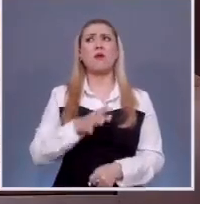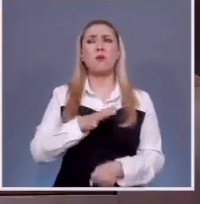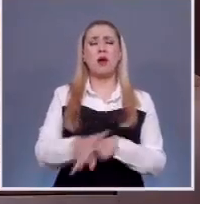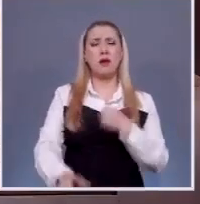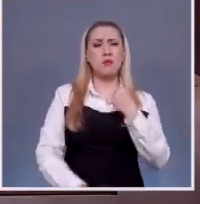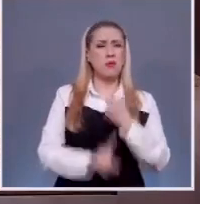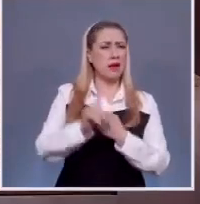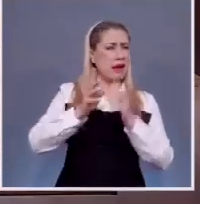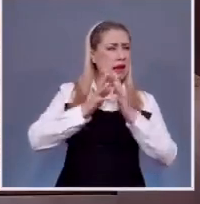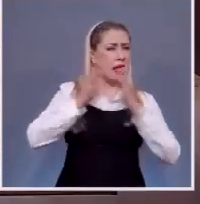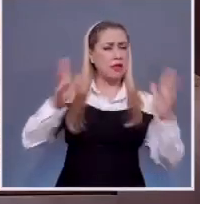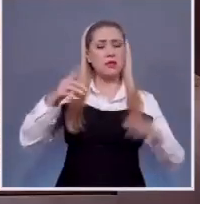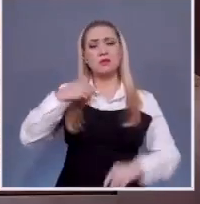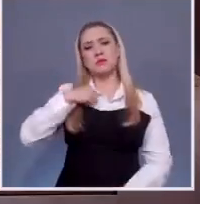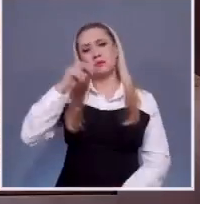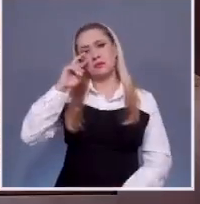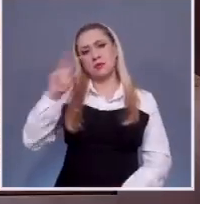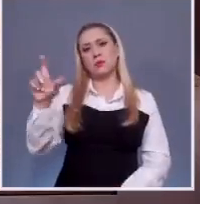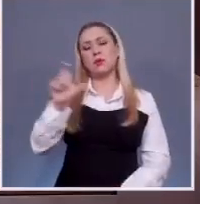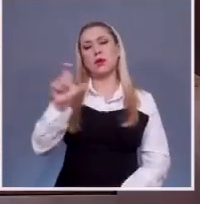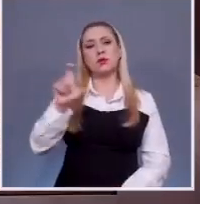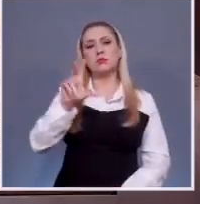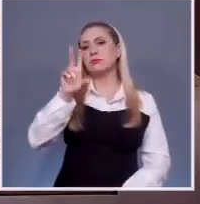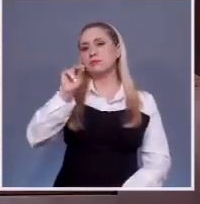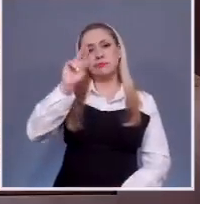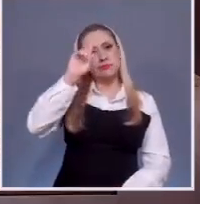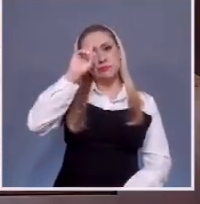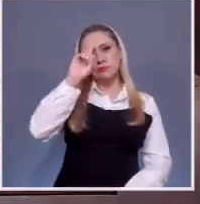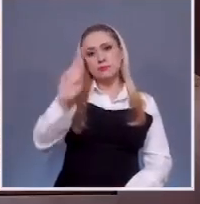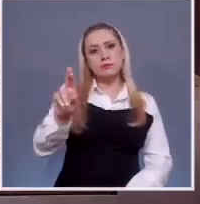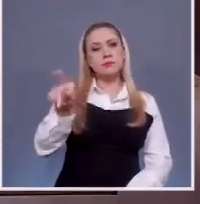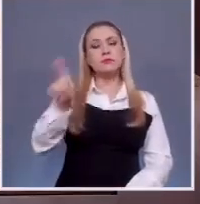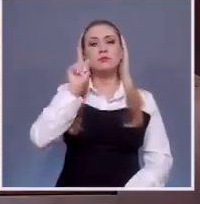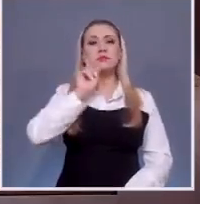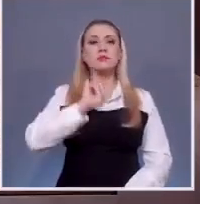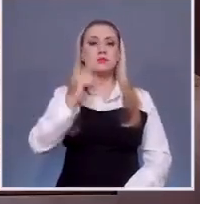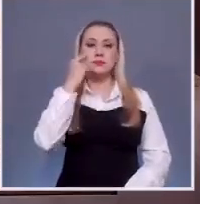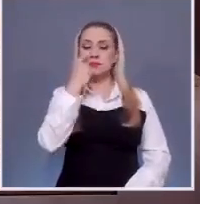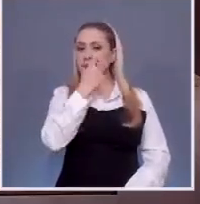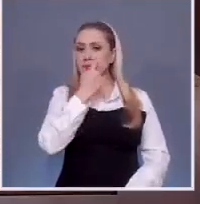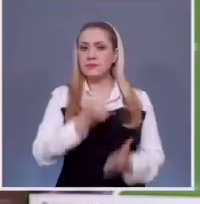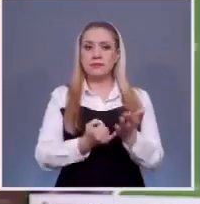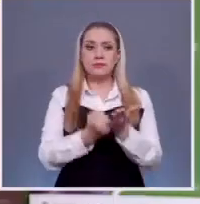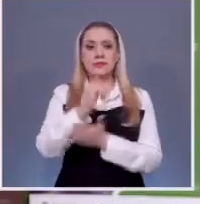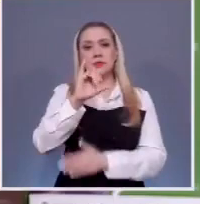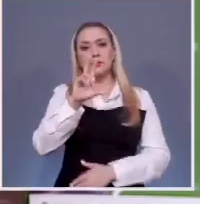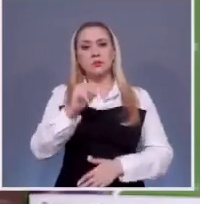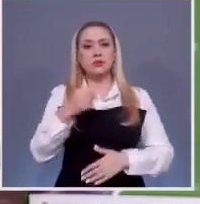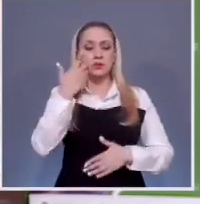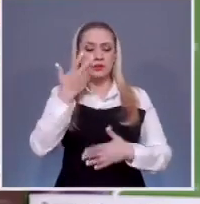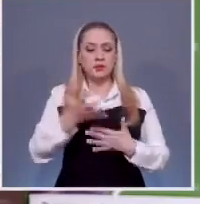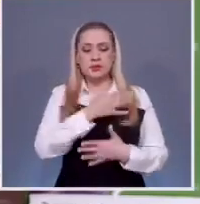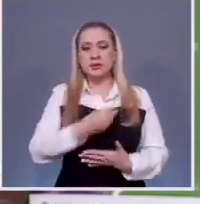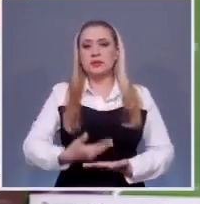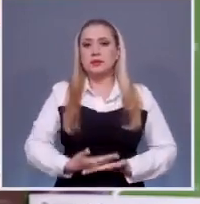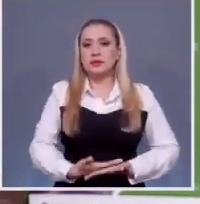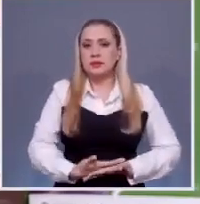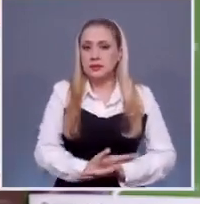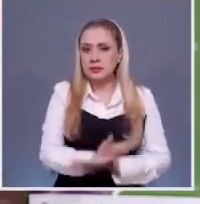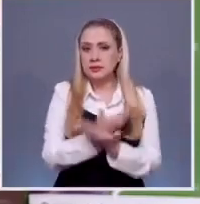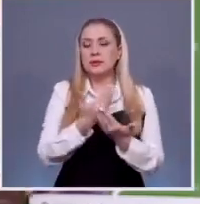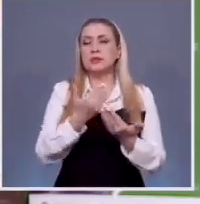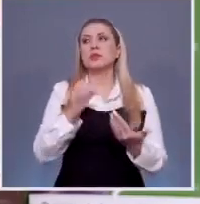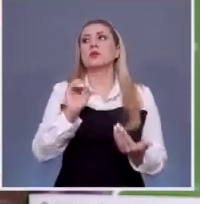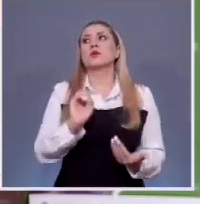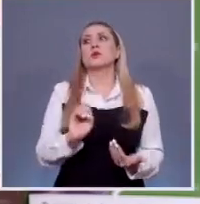rojo es cuando no se respeta la autonomía reproductiva de las personas, ¿no? Independientemente de si eres una mujer